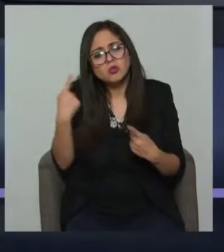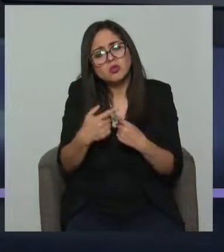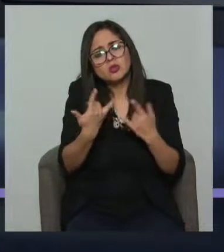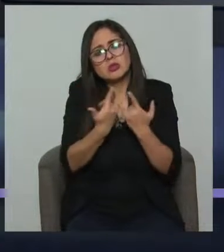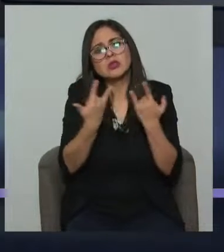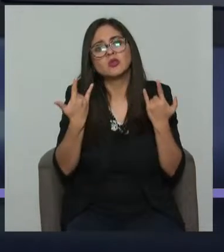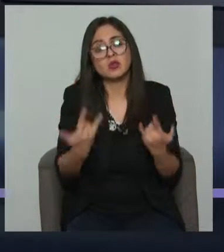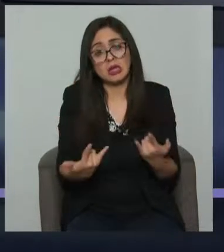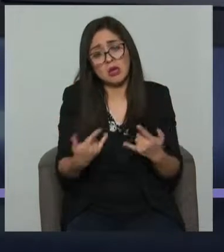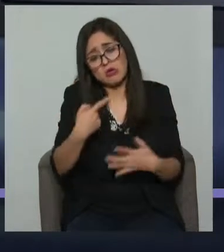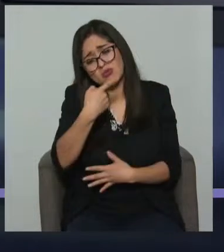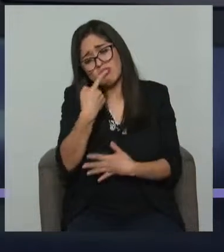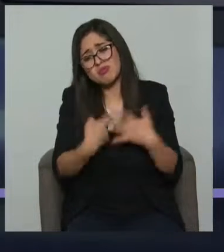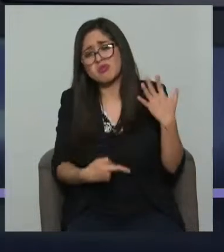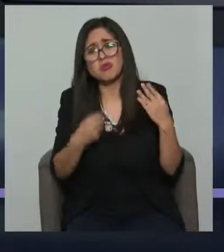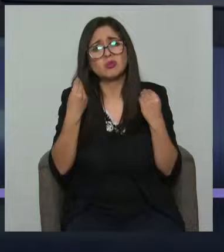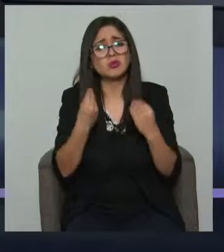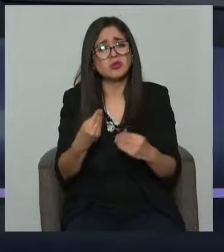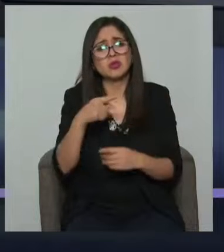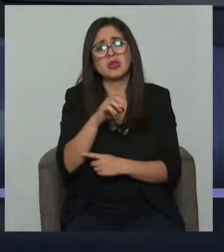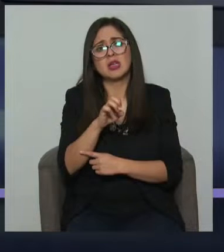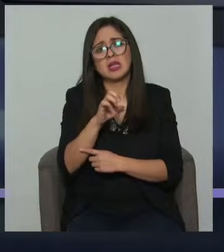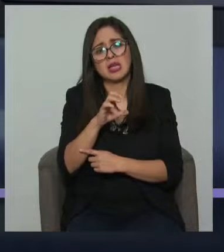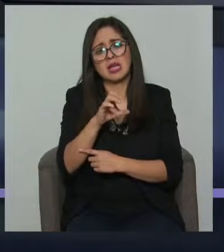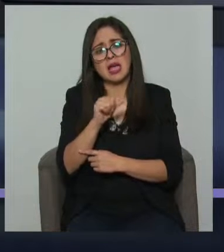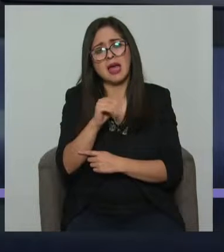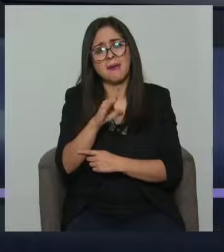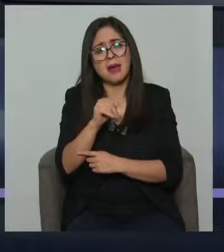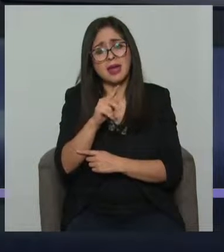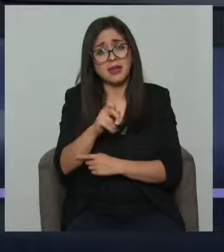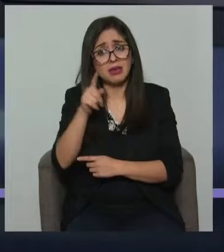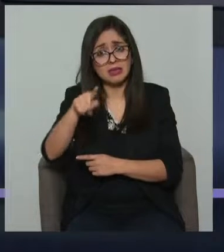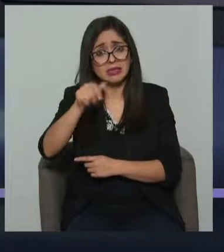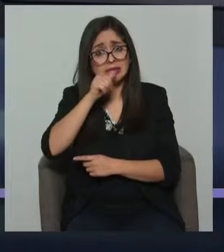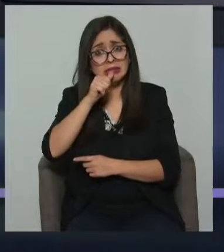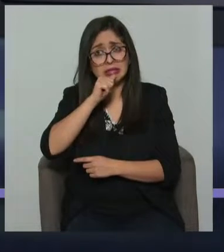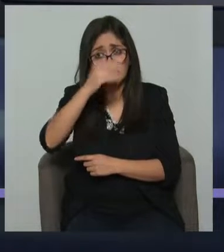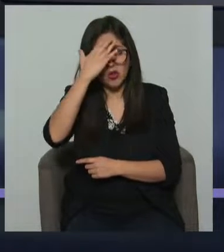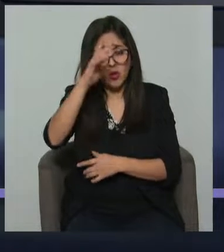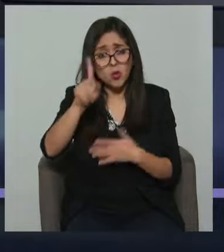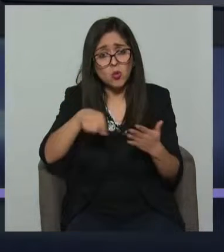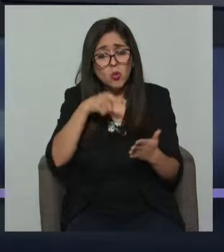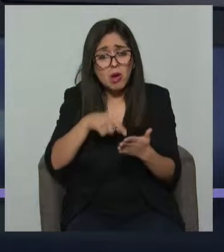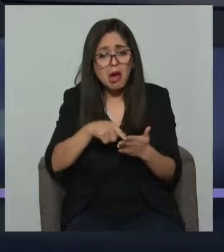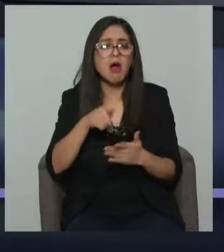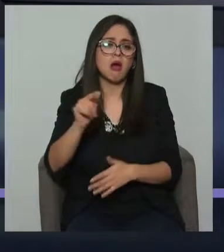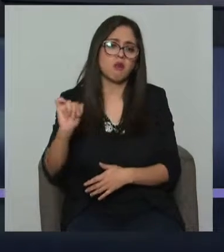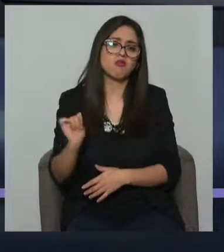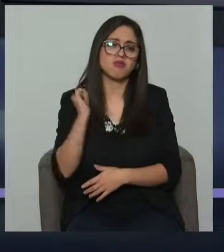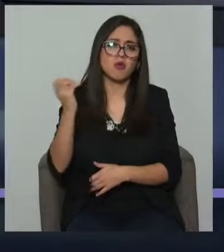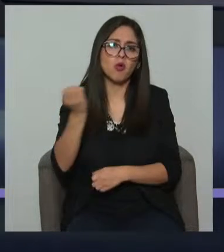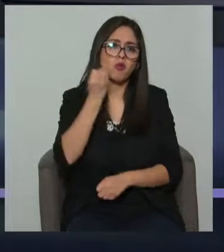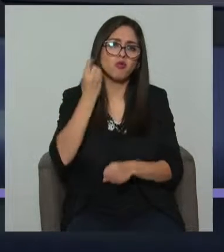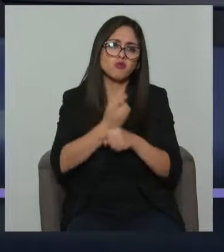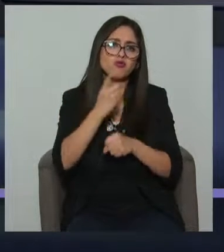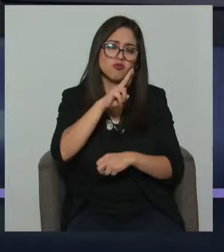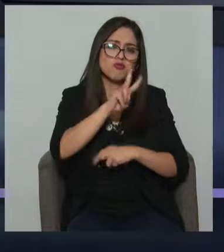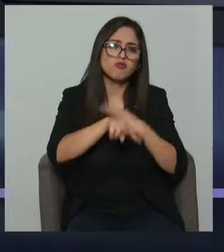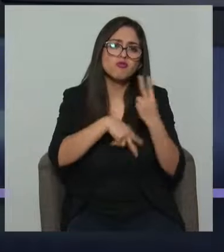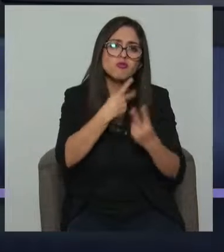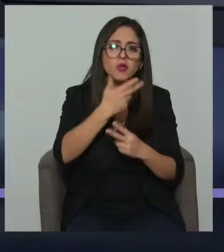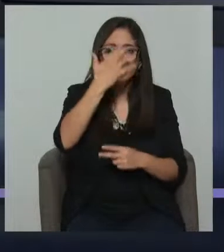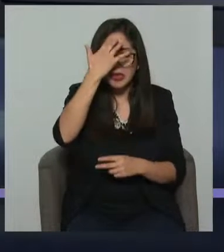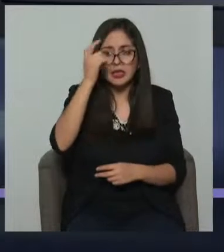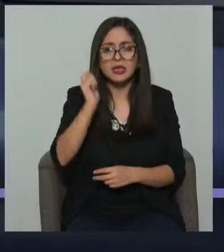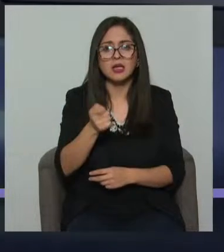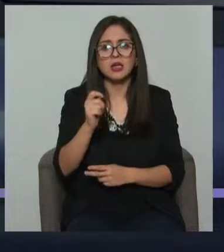Entonces, bueno, hay mucho cabaret en Teatro Bar El Vicio. Si no conoce el lugar, creo que es buen momento que se dé la vuelta y que las